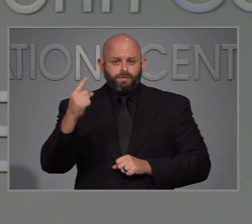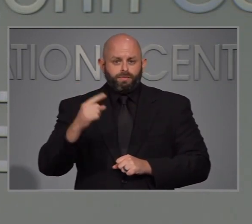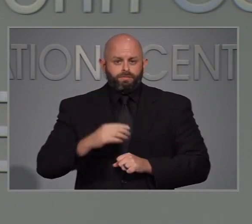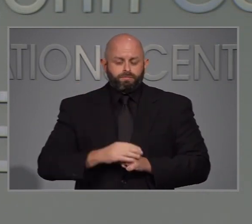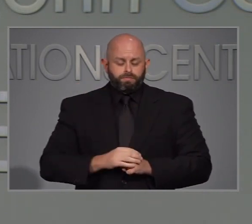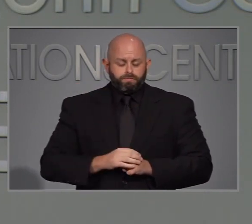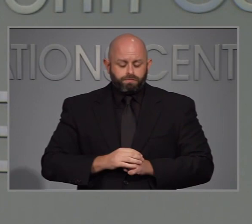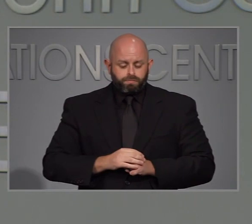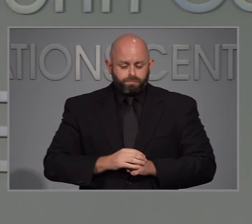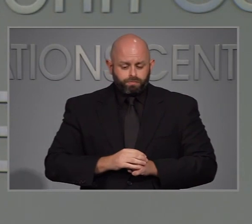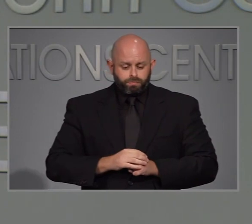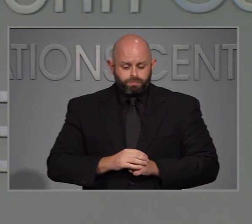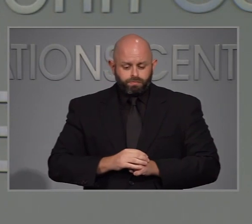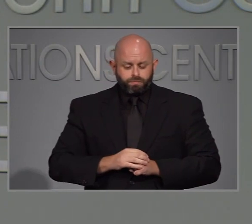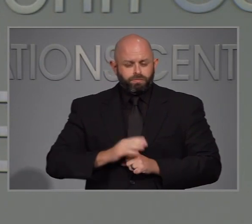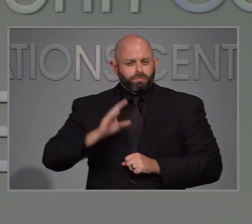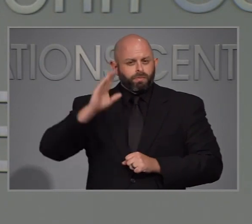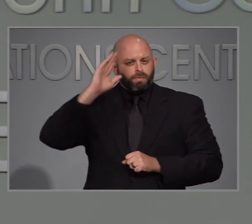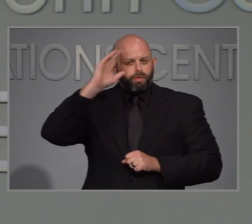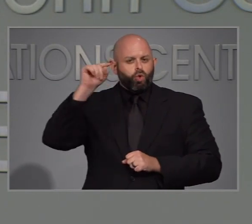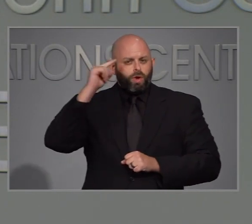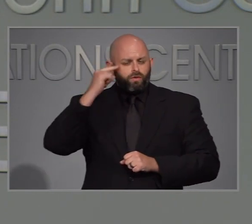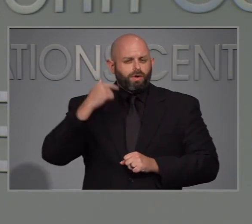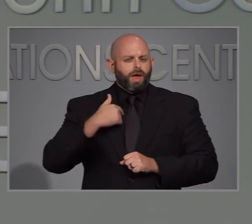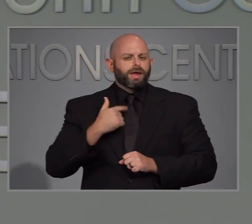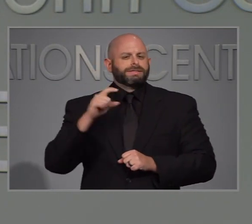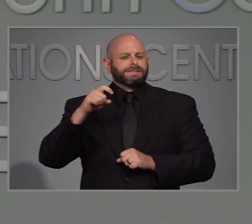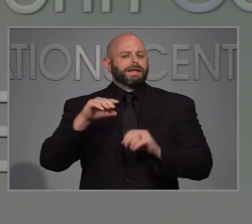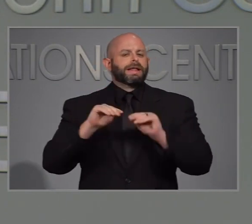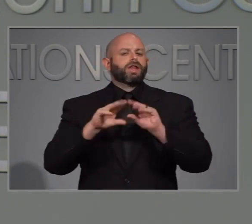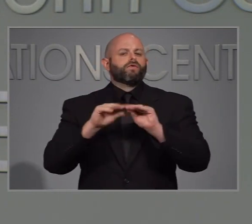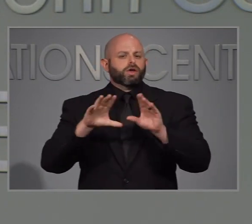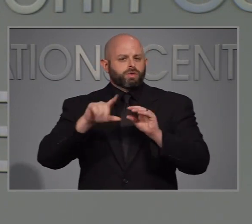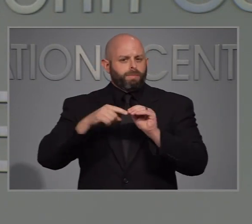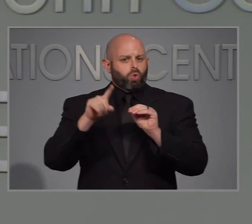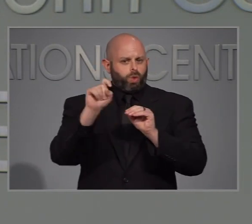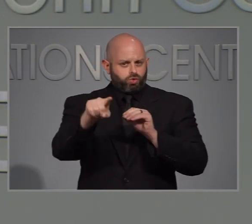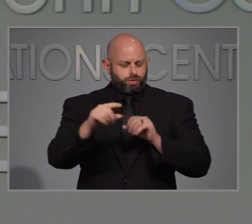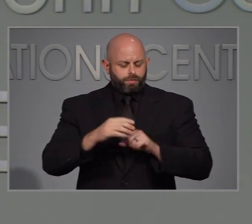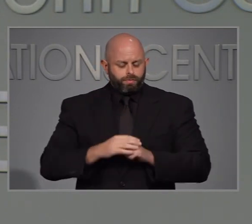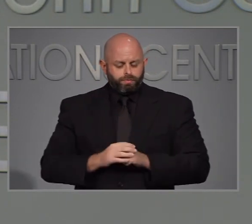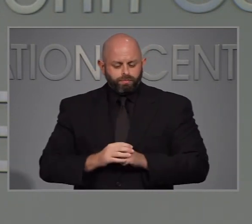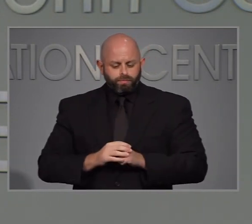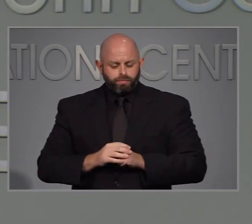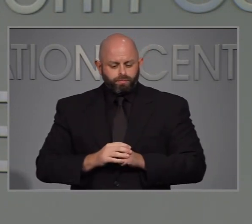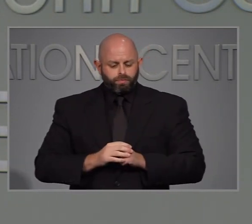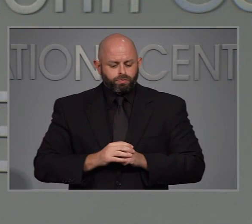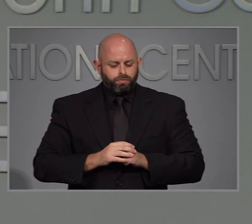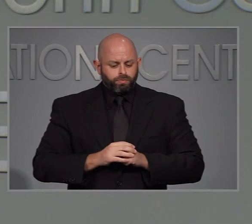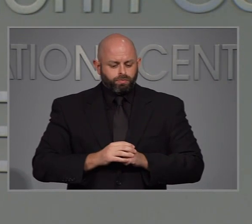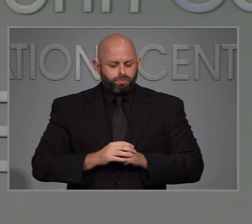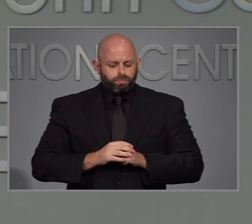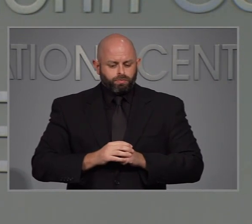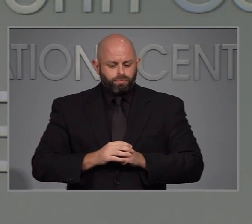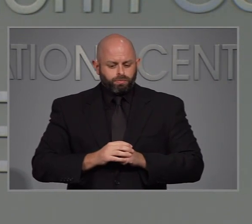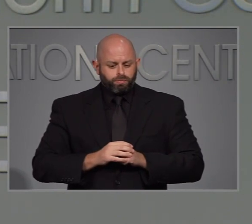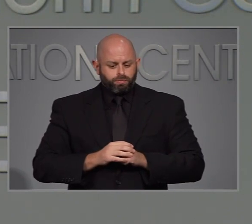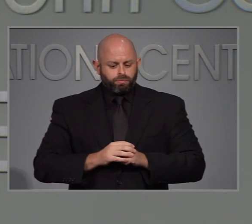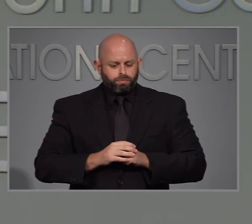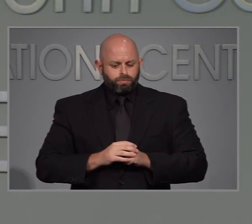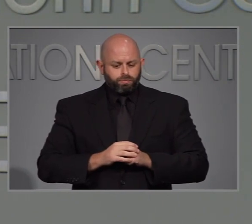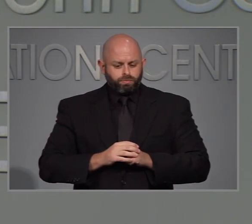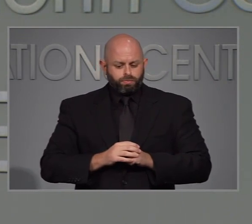Tengo un par de preguntas de aclaración. ¿está planeando